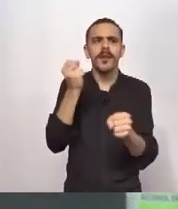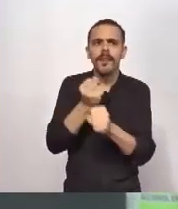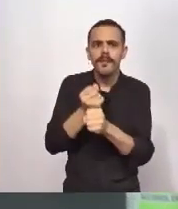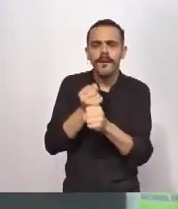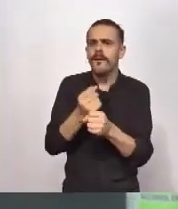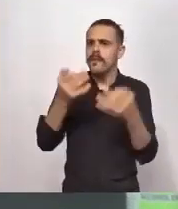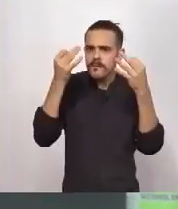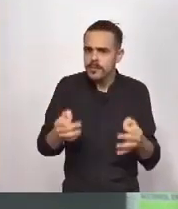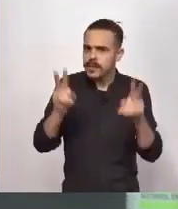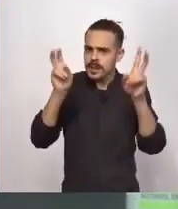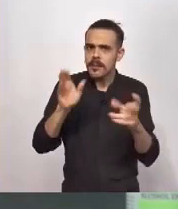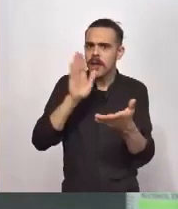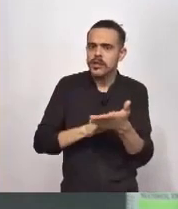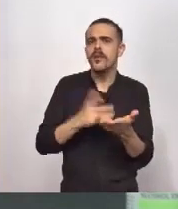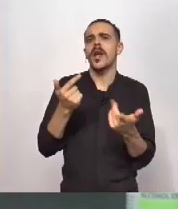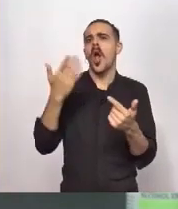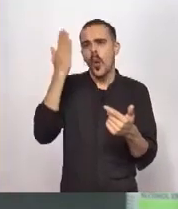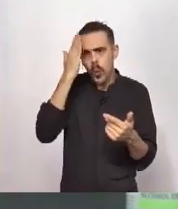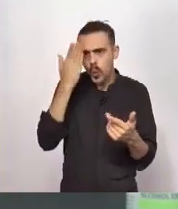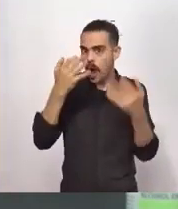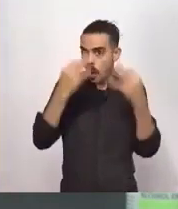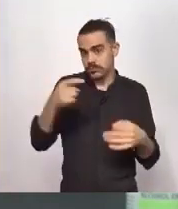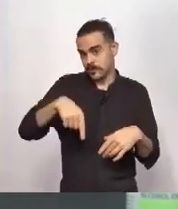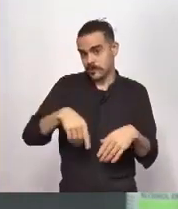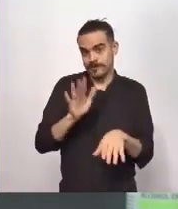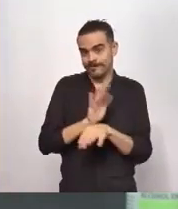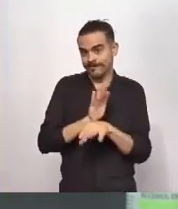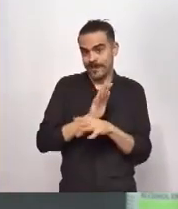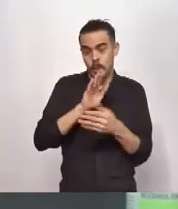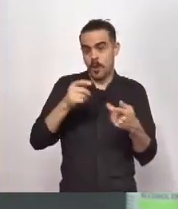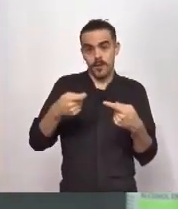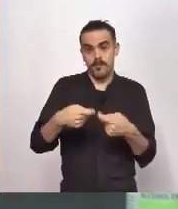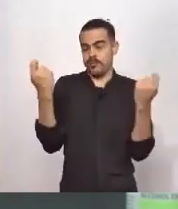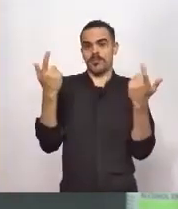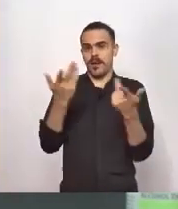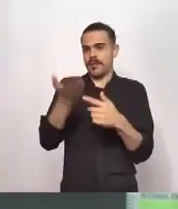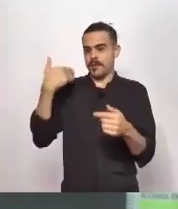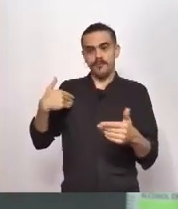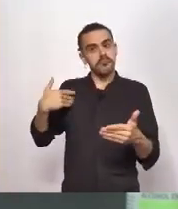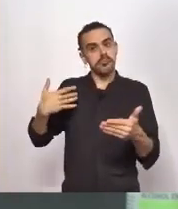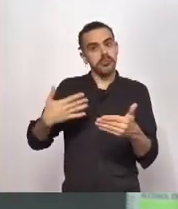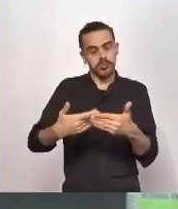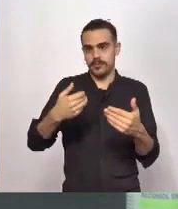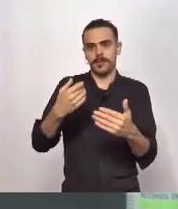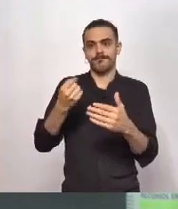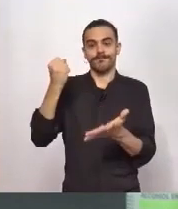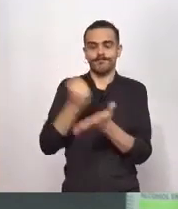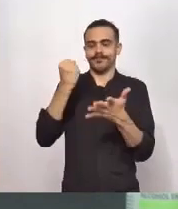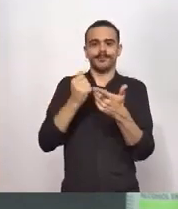en el tema cultural esta coyuntura y poder pensar estrategias en común para replicarlos en los diferentes